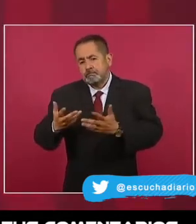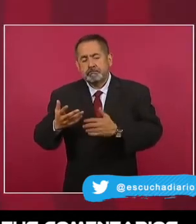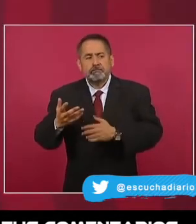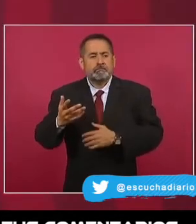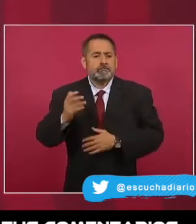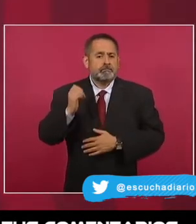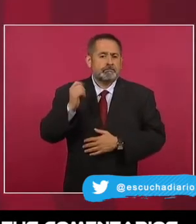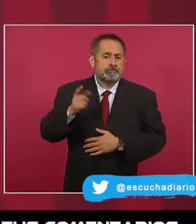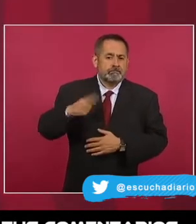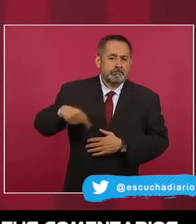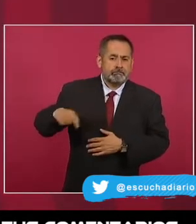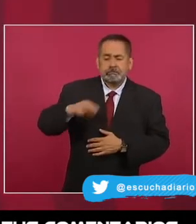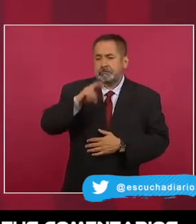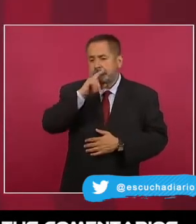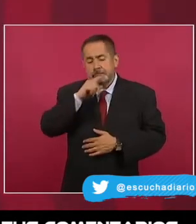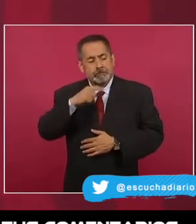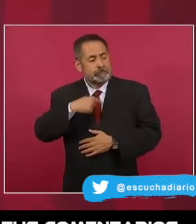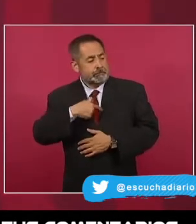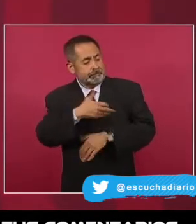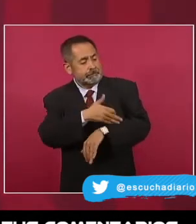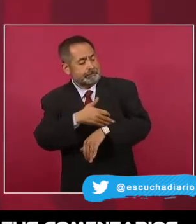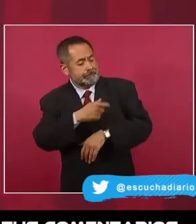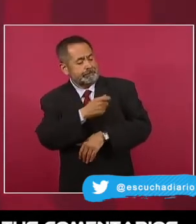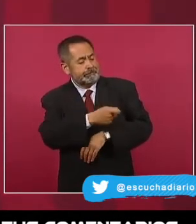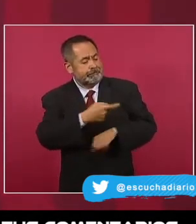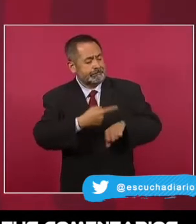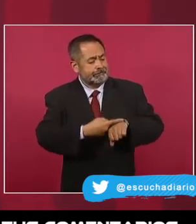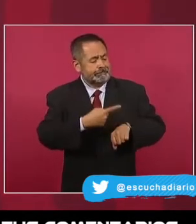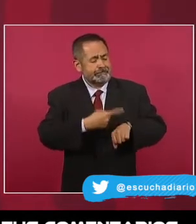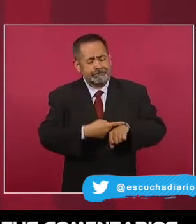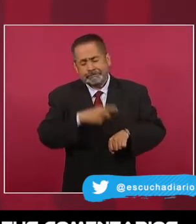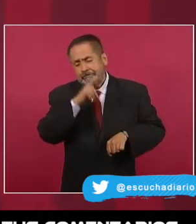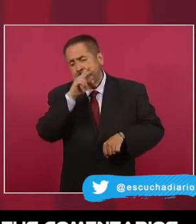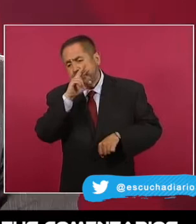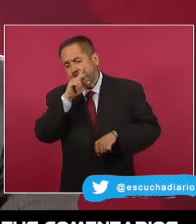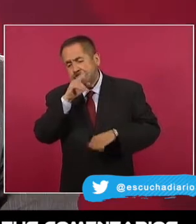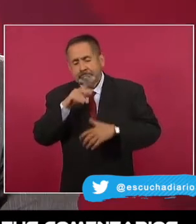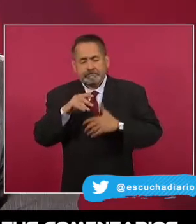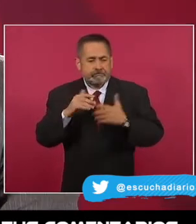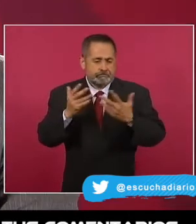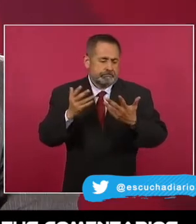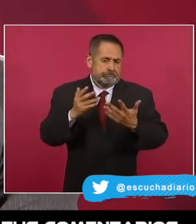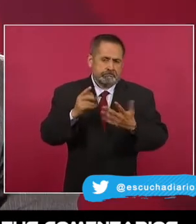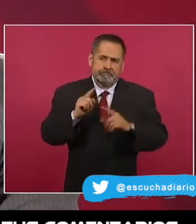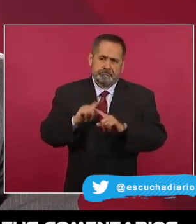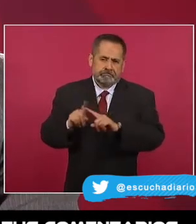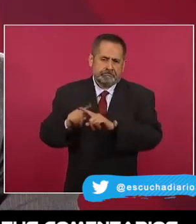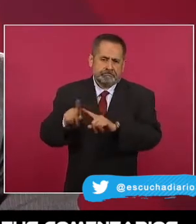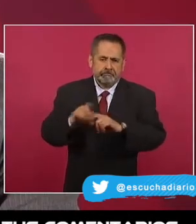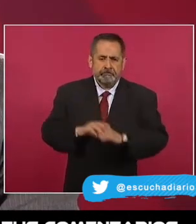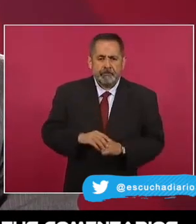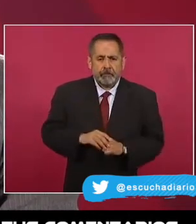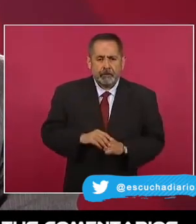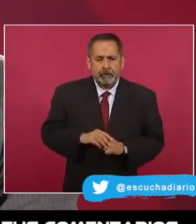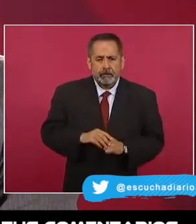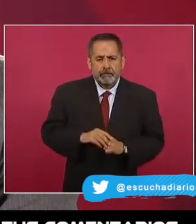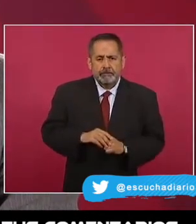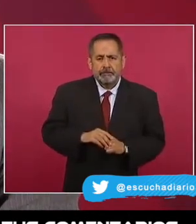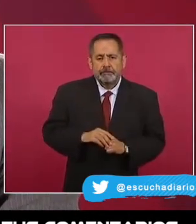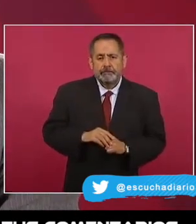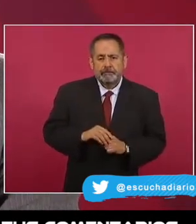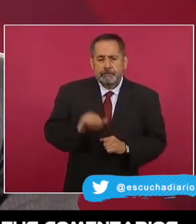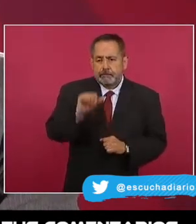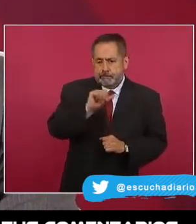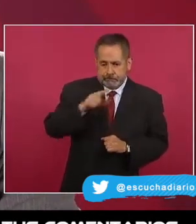habrá decretos emitidos por su gobierno para obligar a que las aerolíneas utilicen el AIFA. Esto es una decisión voluntaria de las